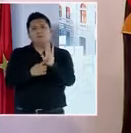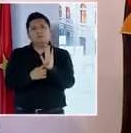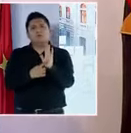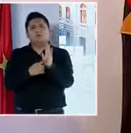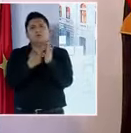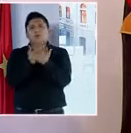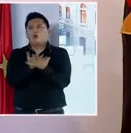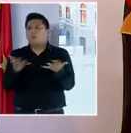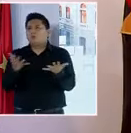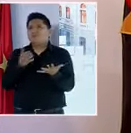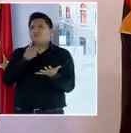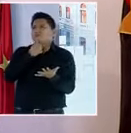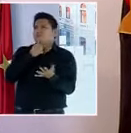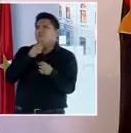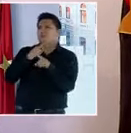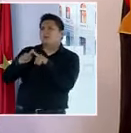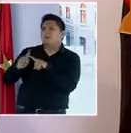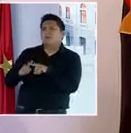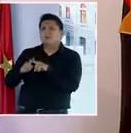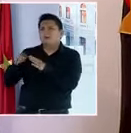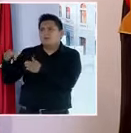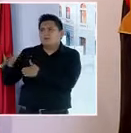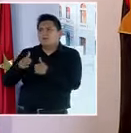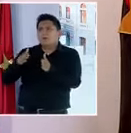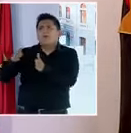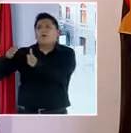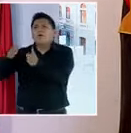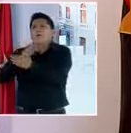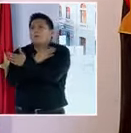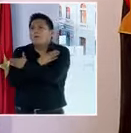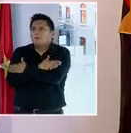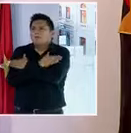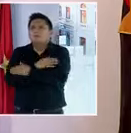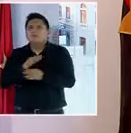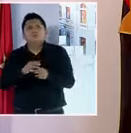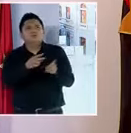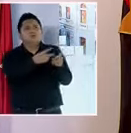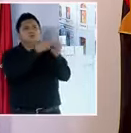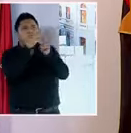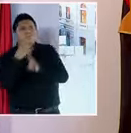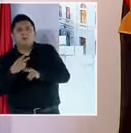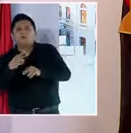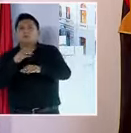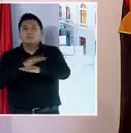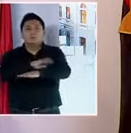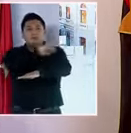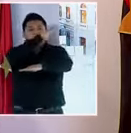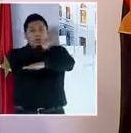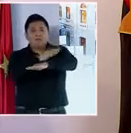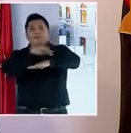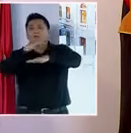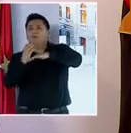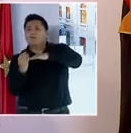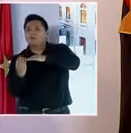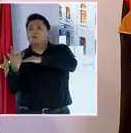recursos hídricos, de la cuenca del Pamplonita, del Zulia, del Peralonso, del Catatumbo y del